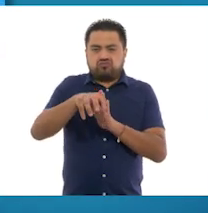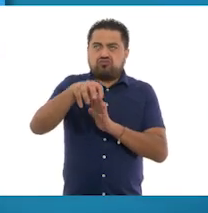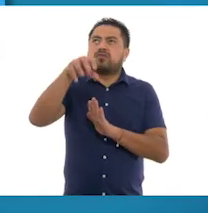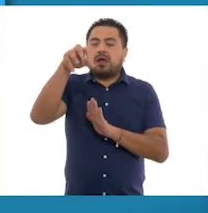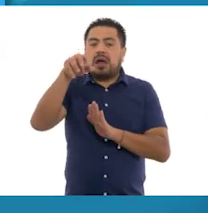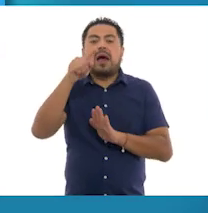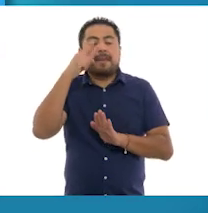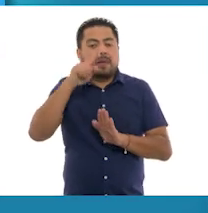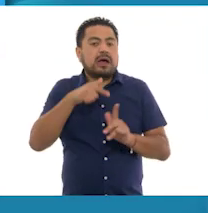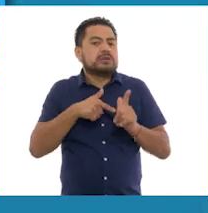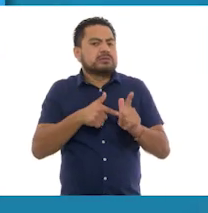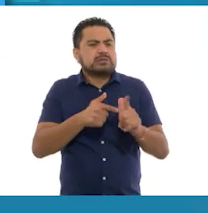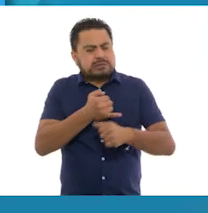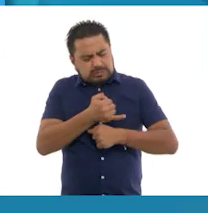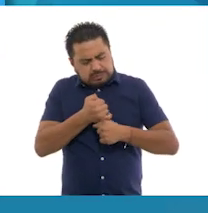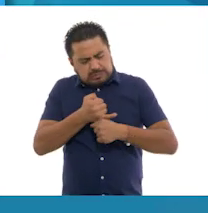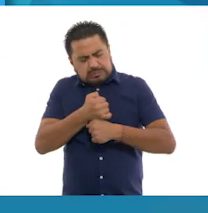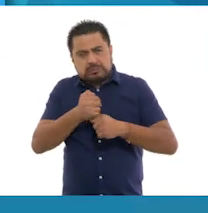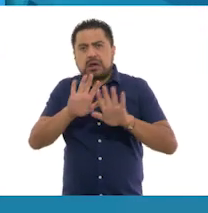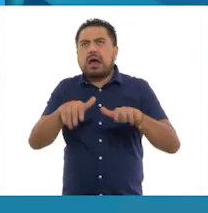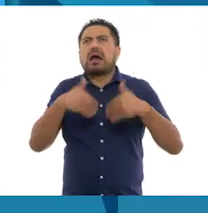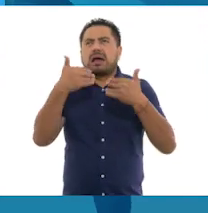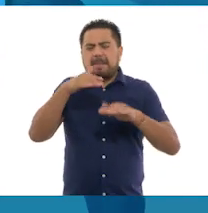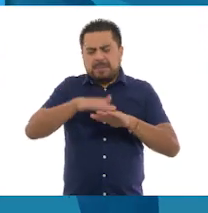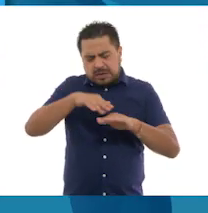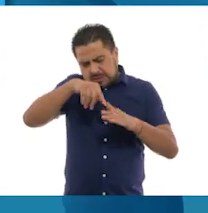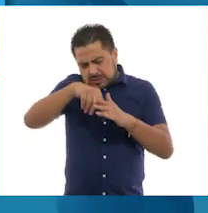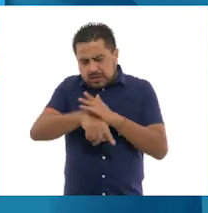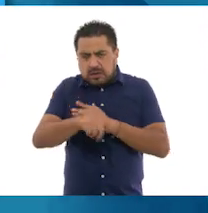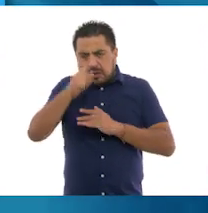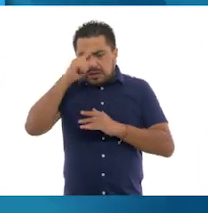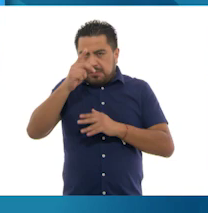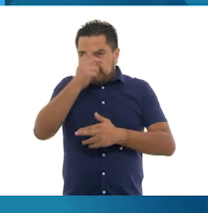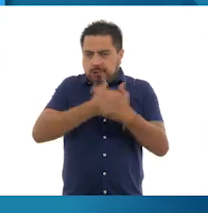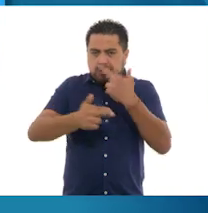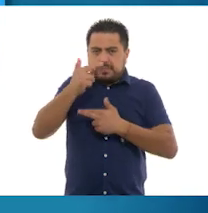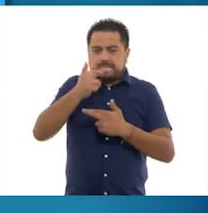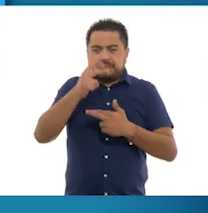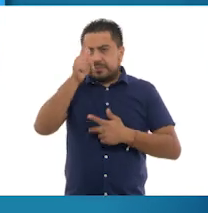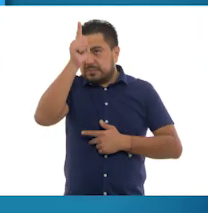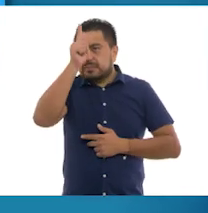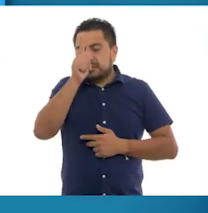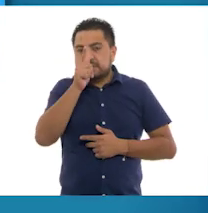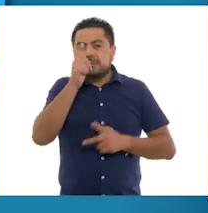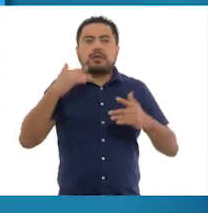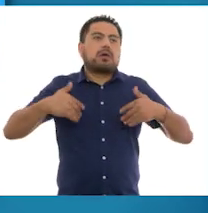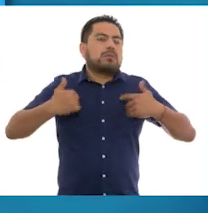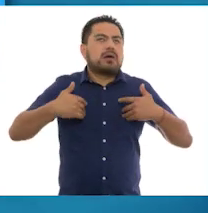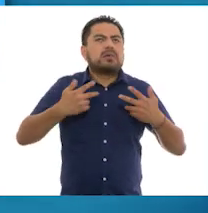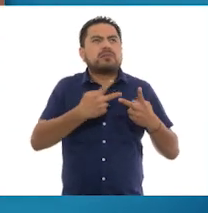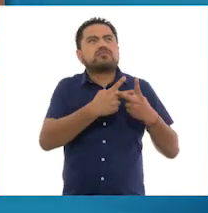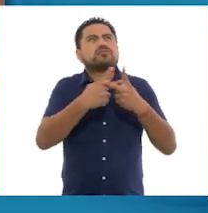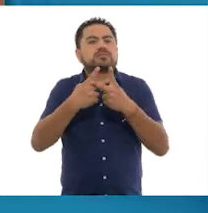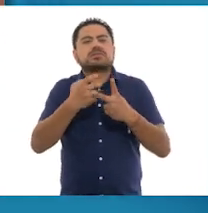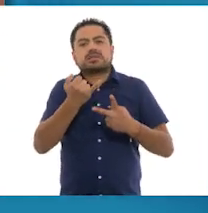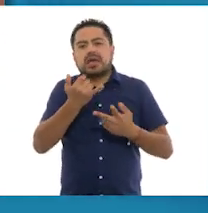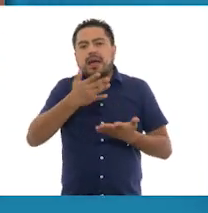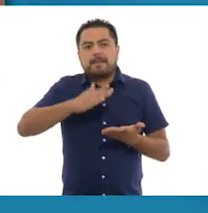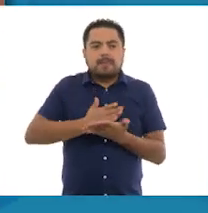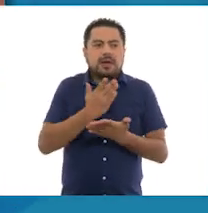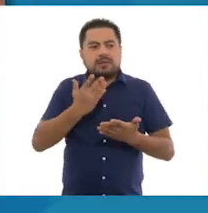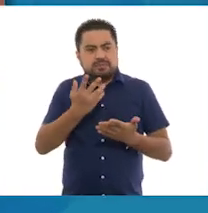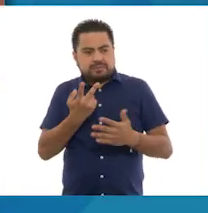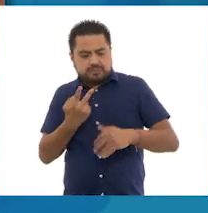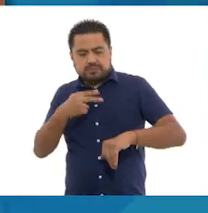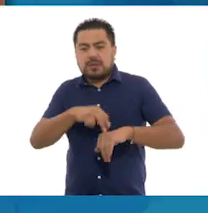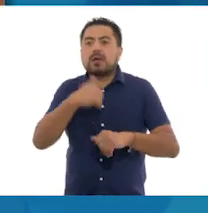Es para seguir explorando el espacio profundo, para regresar a la Luna, visitar asteroides y llegar dentro